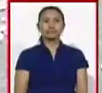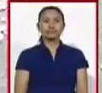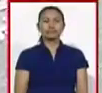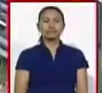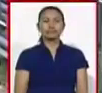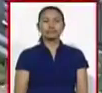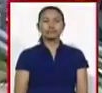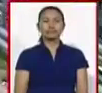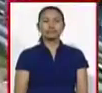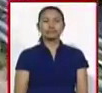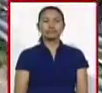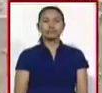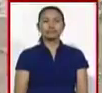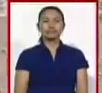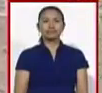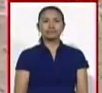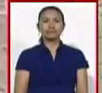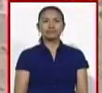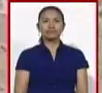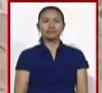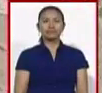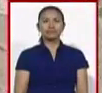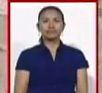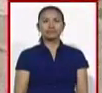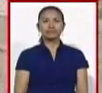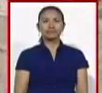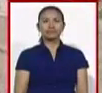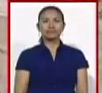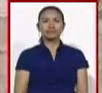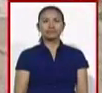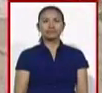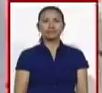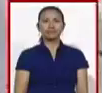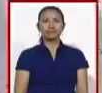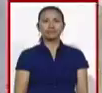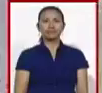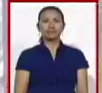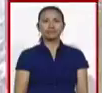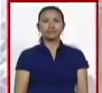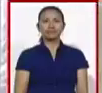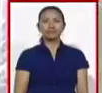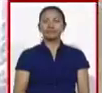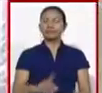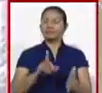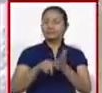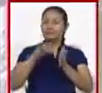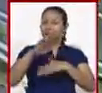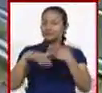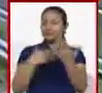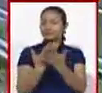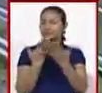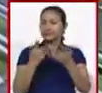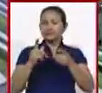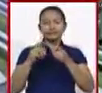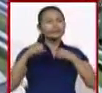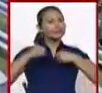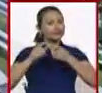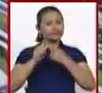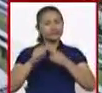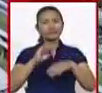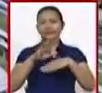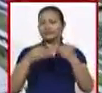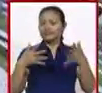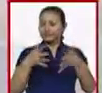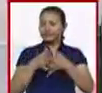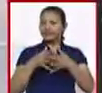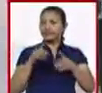Luego de agotar todos los recursos, mototaxistas salieron a las calles